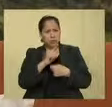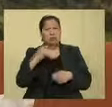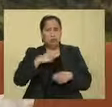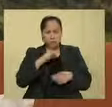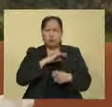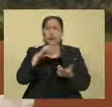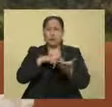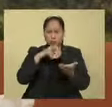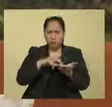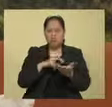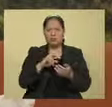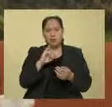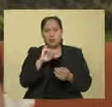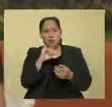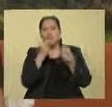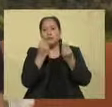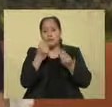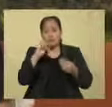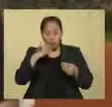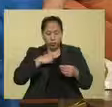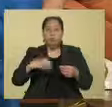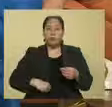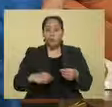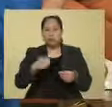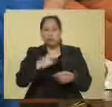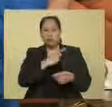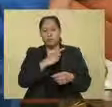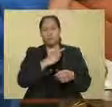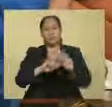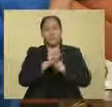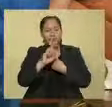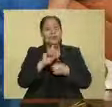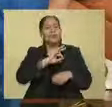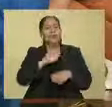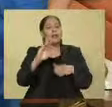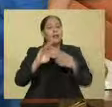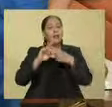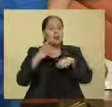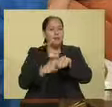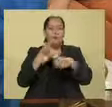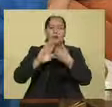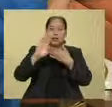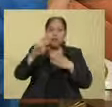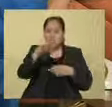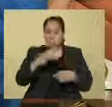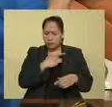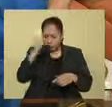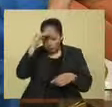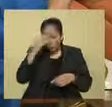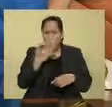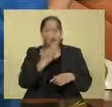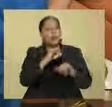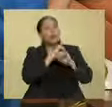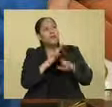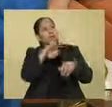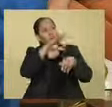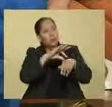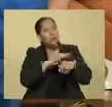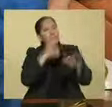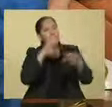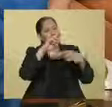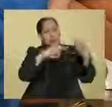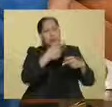nosotros mucho. Y que nos generamos nosotros, ¿verdad? Exacto, y lo podemos prevenir con una buena conciencia, con una buena información. Por